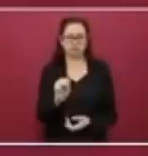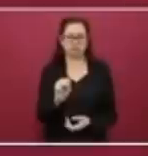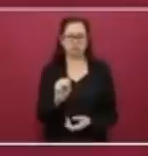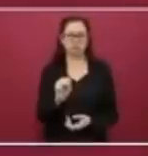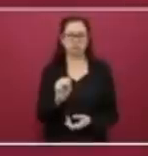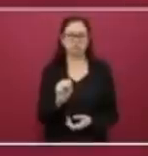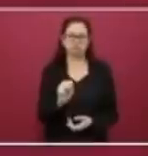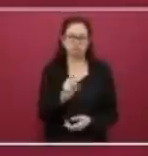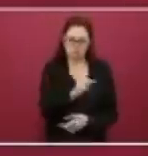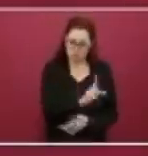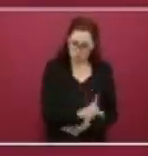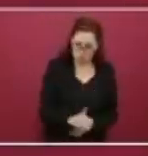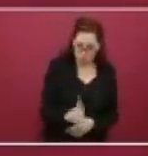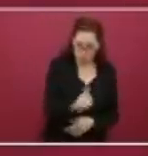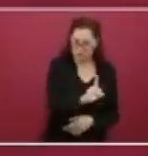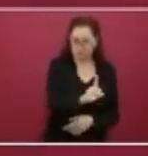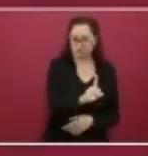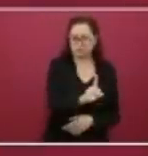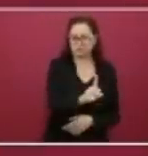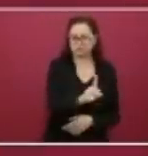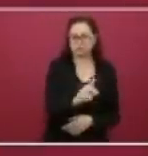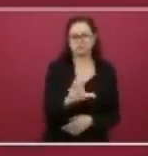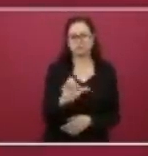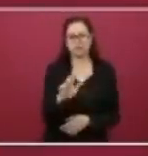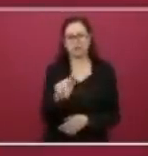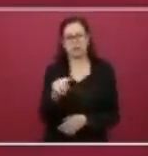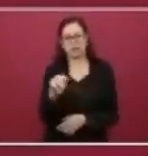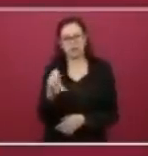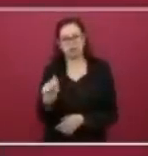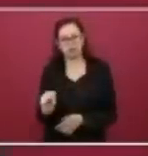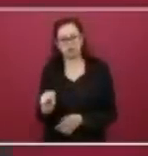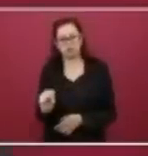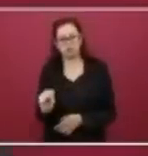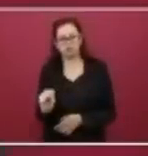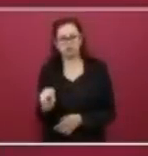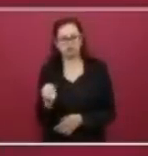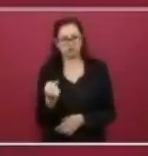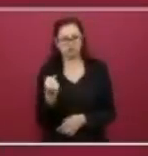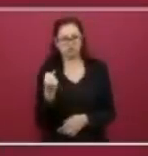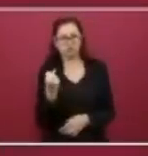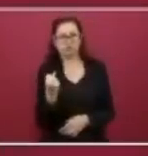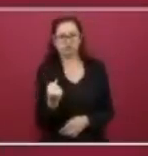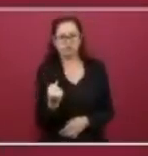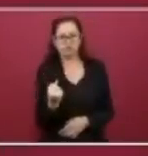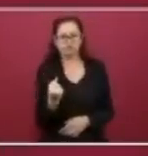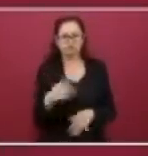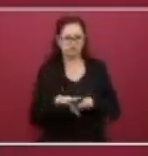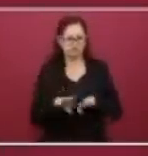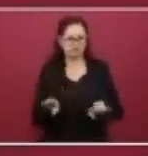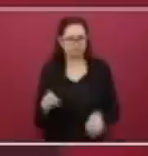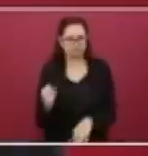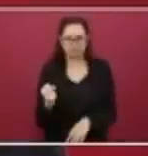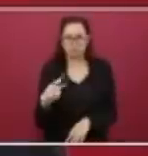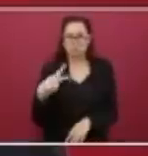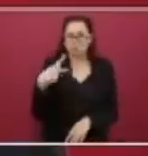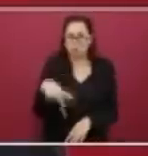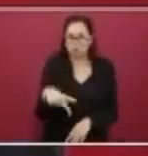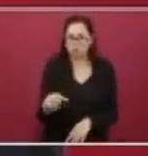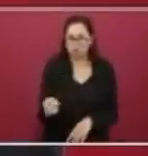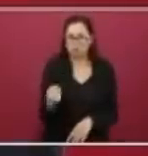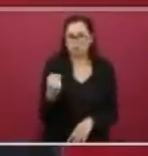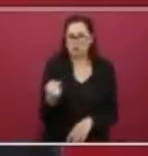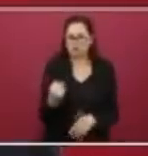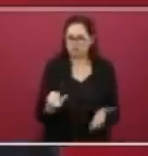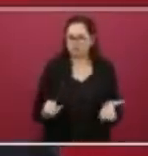es pueblo kratos es poder la democracia es el poder del pueblo la